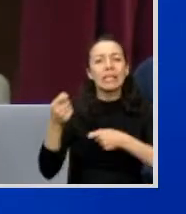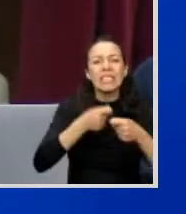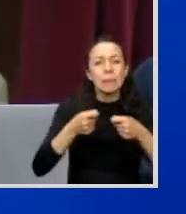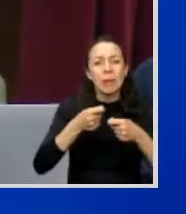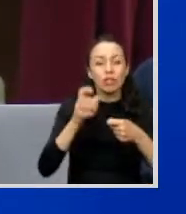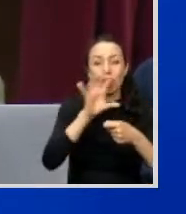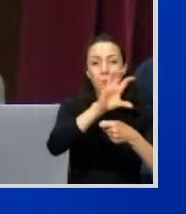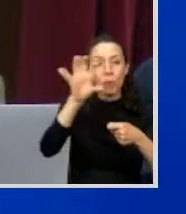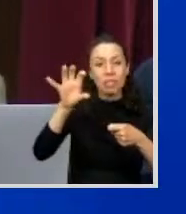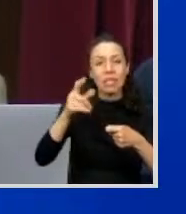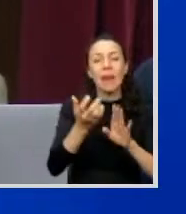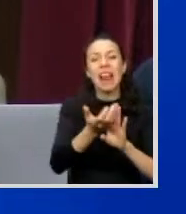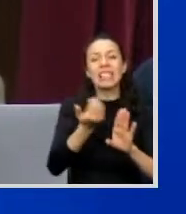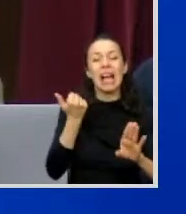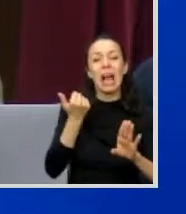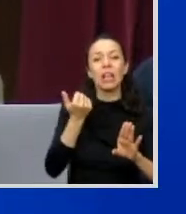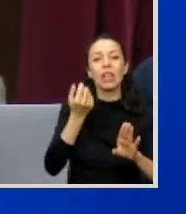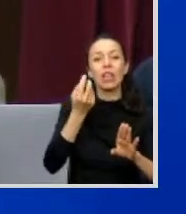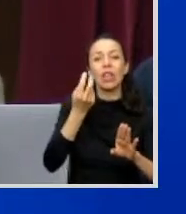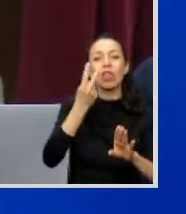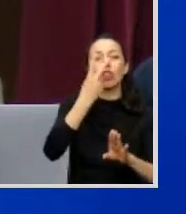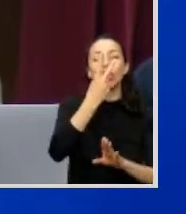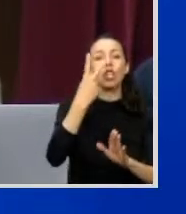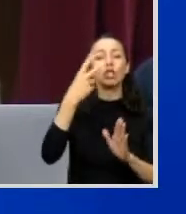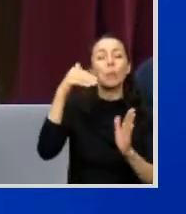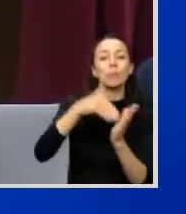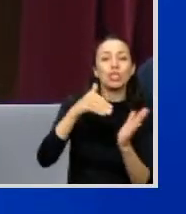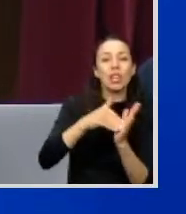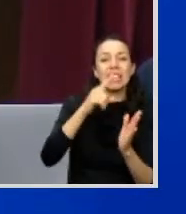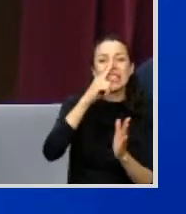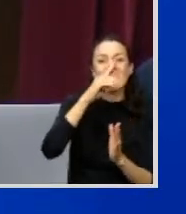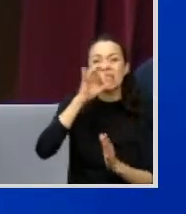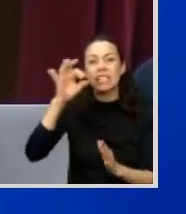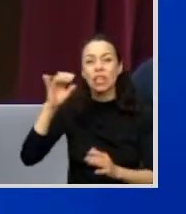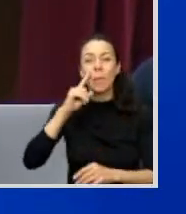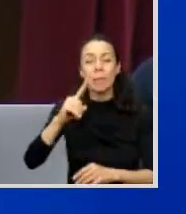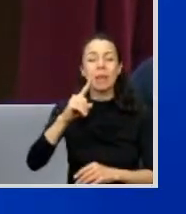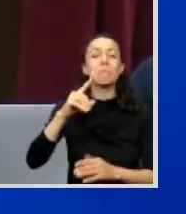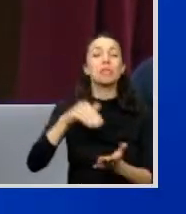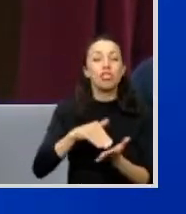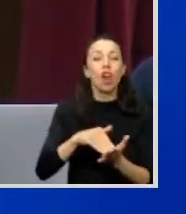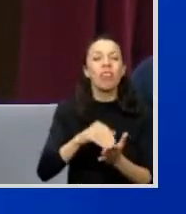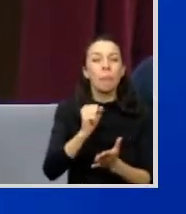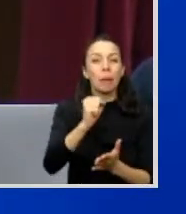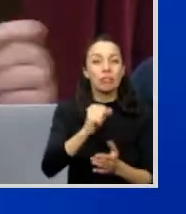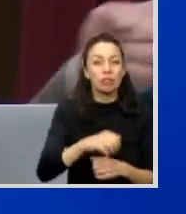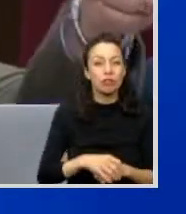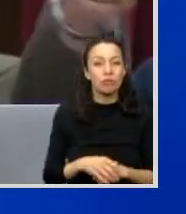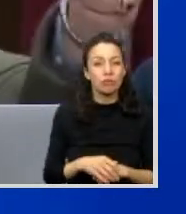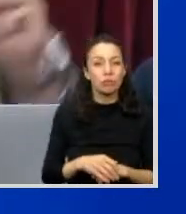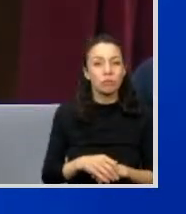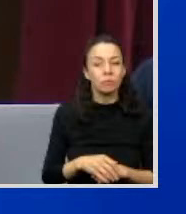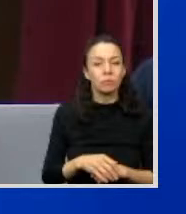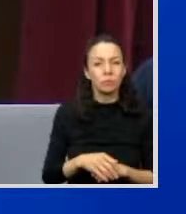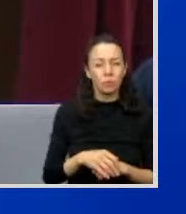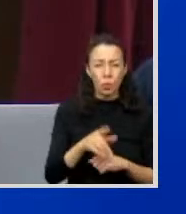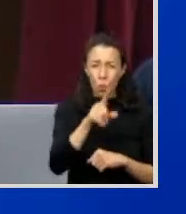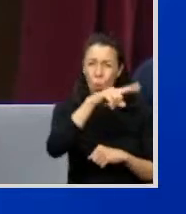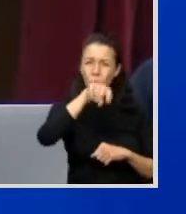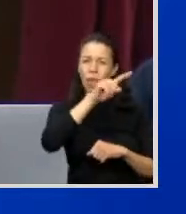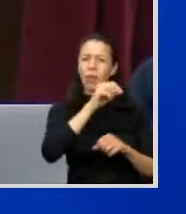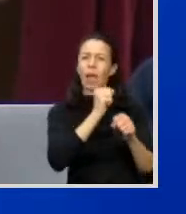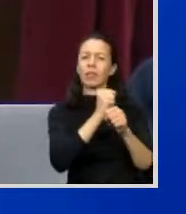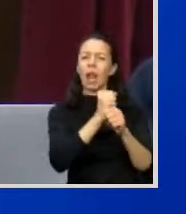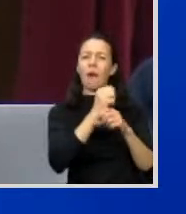aceptar. Esta es la oposición que nosotros no hacemos, no lo vamos a hacer porque somos respetuosos de la democracia y de la república. Segundo